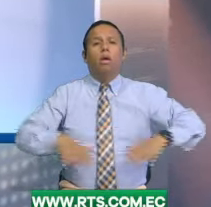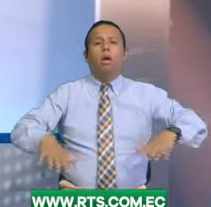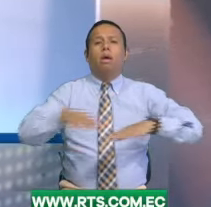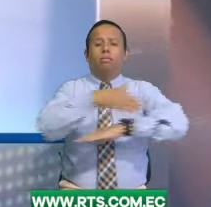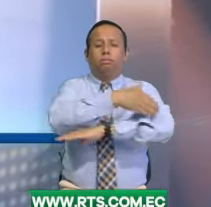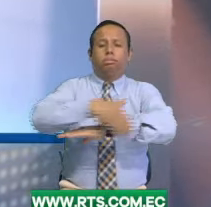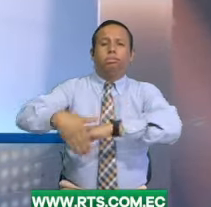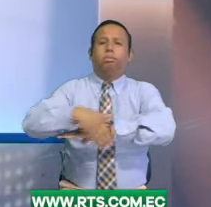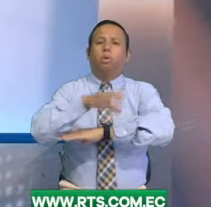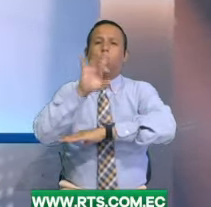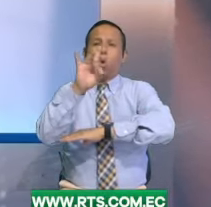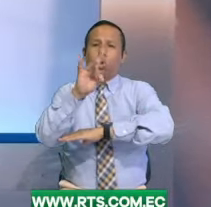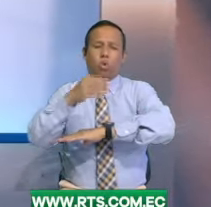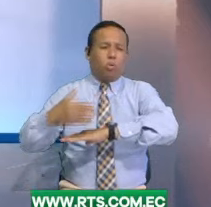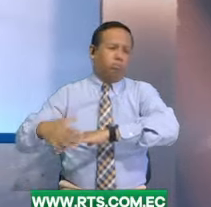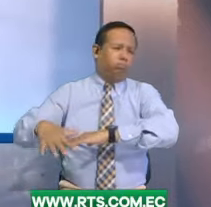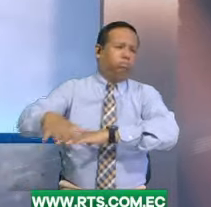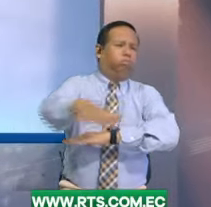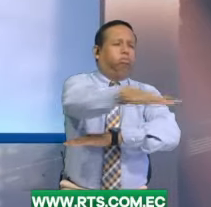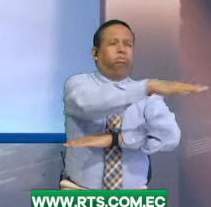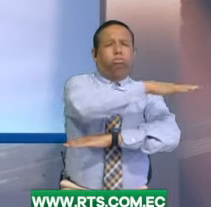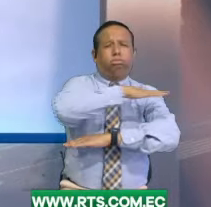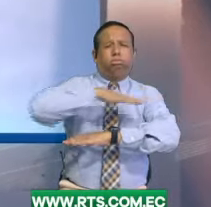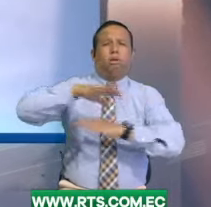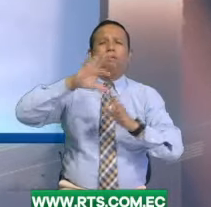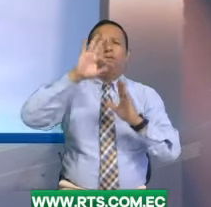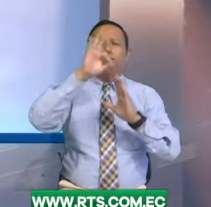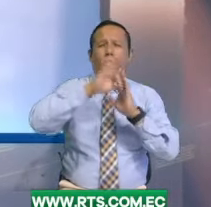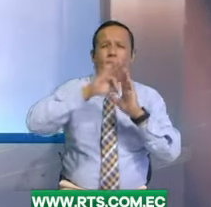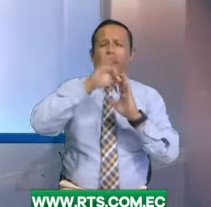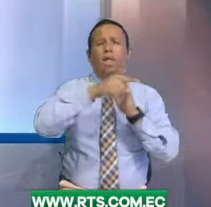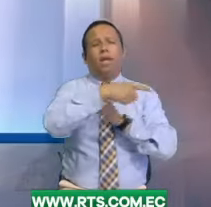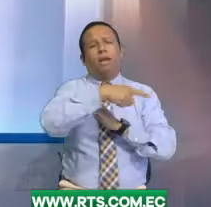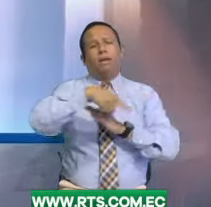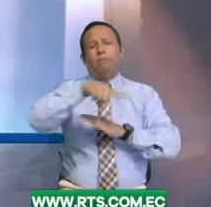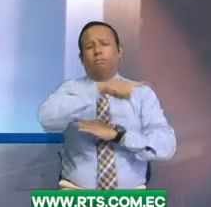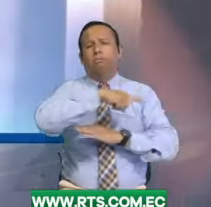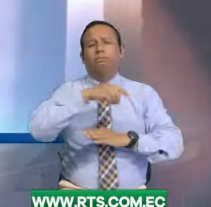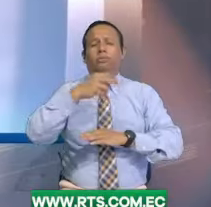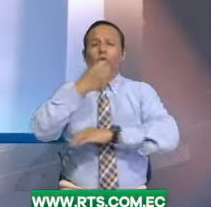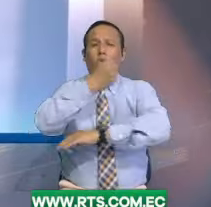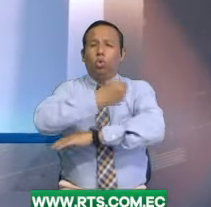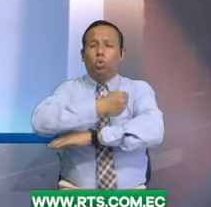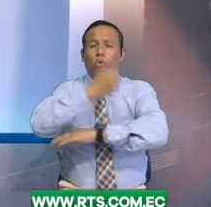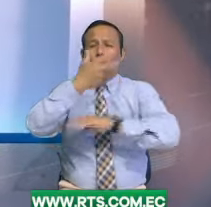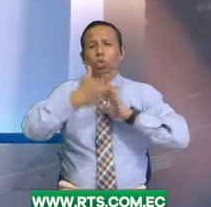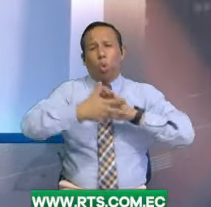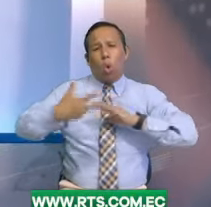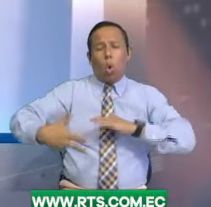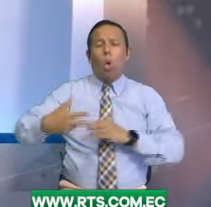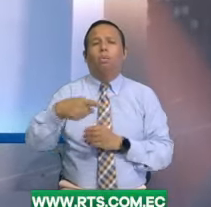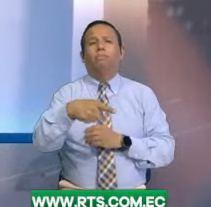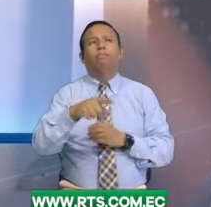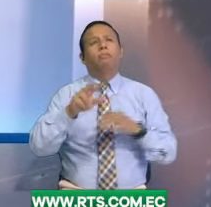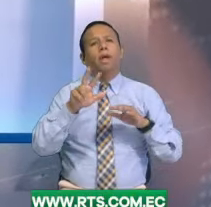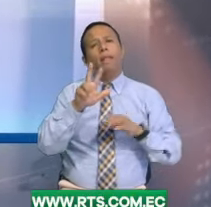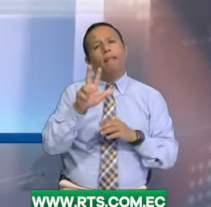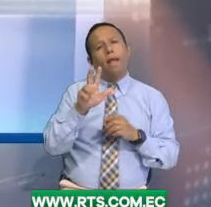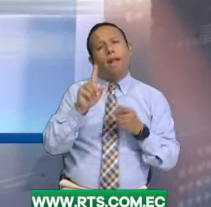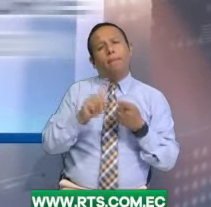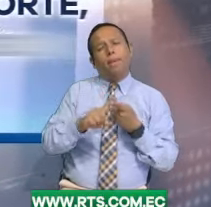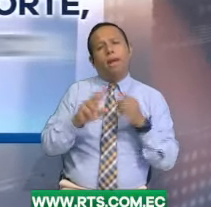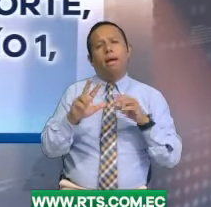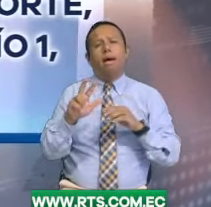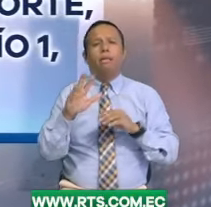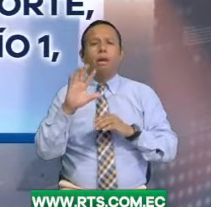estacio nueva prosperina el Fortín Montes Sinaí y chongón de 3 a 8 de la mañana y de 13 horas a